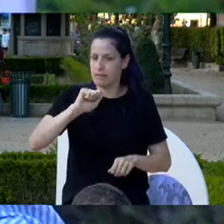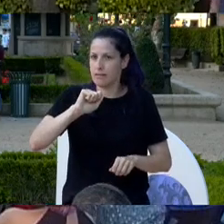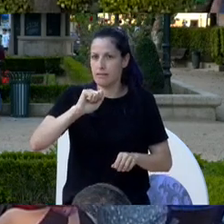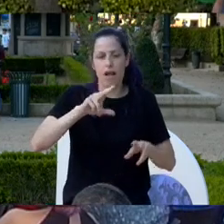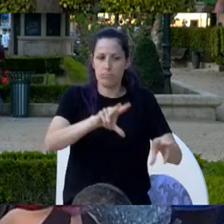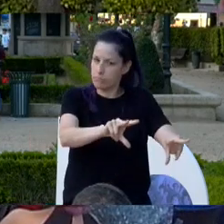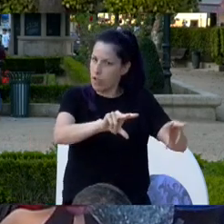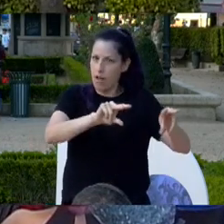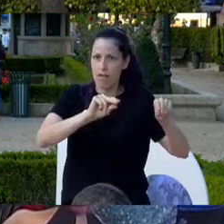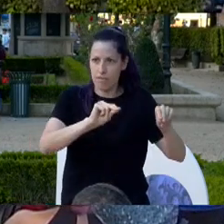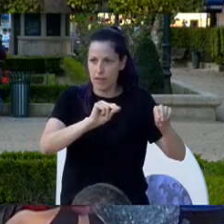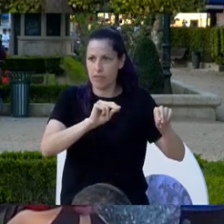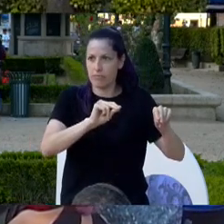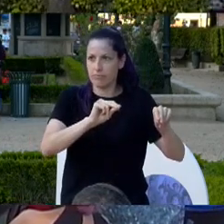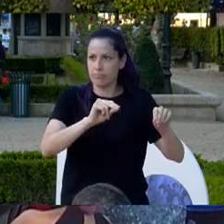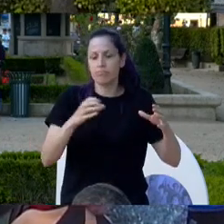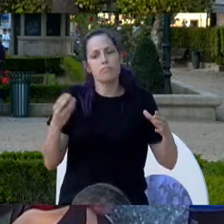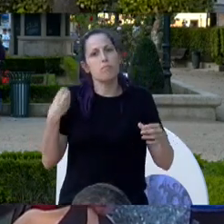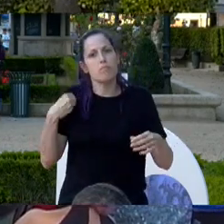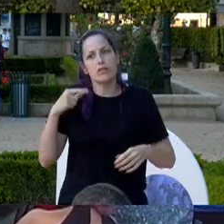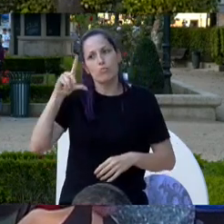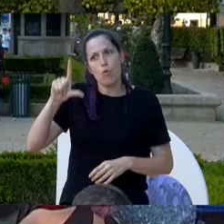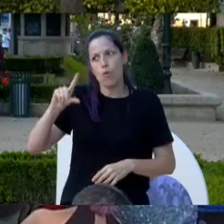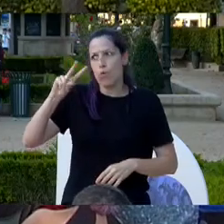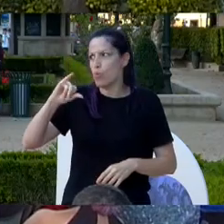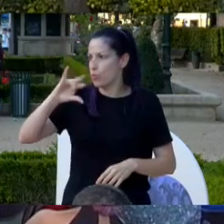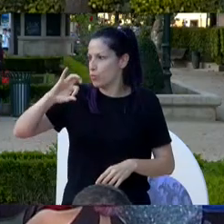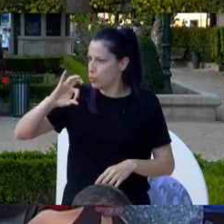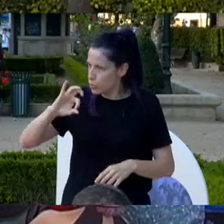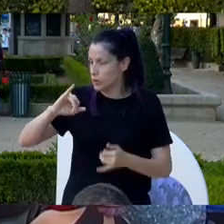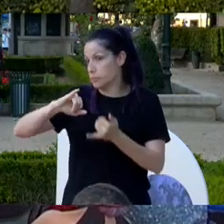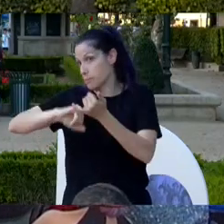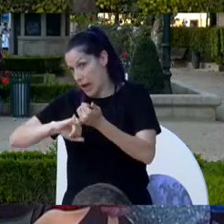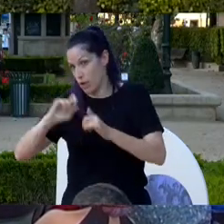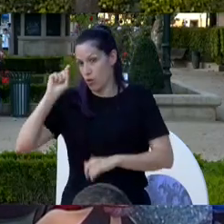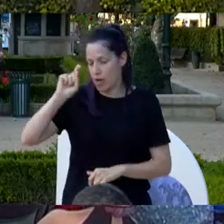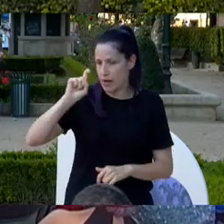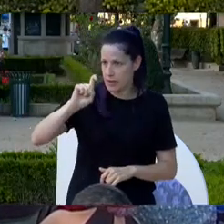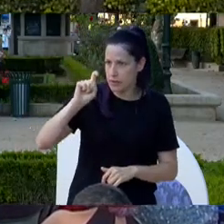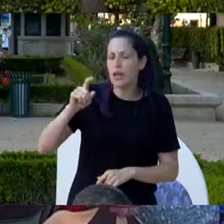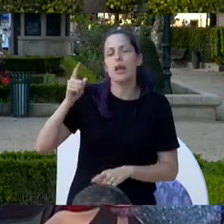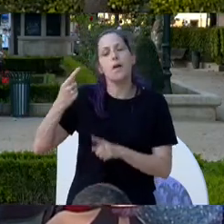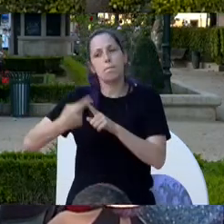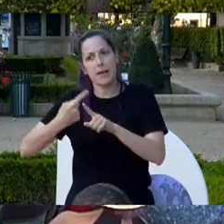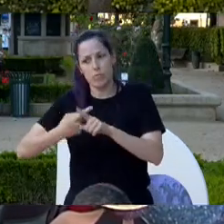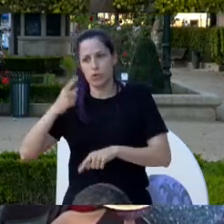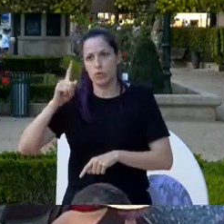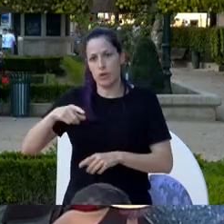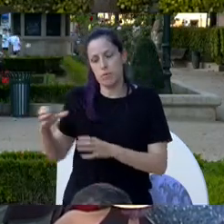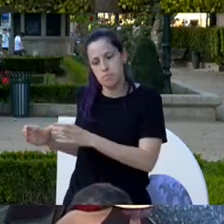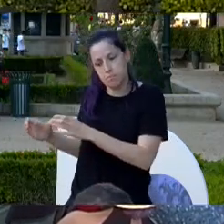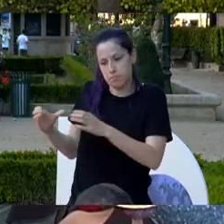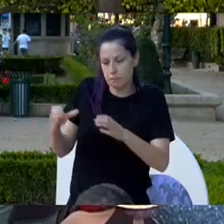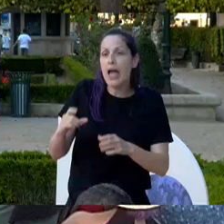avalado por los jóvenes turcos, lo que formaba parte o home de Ernestina y todos sus primos, las asociaciones